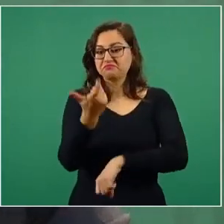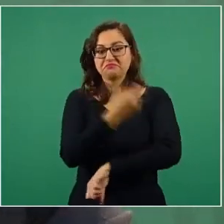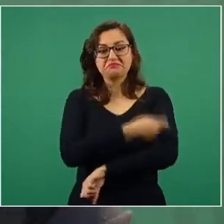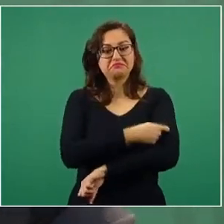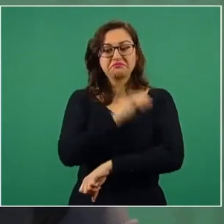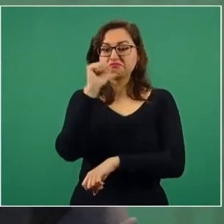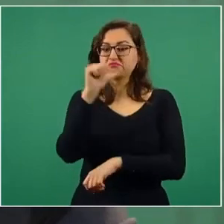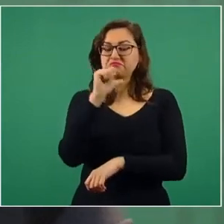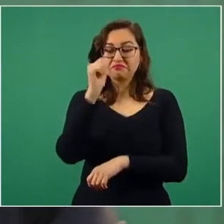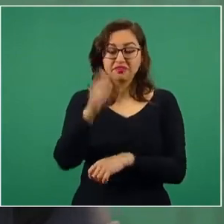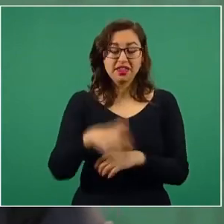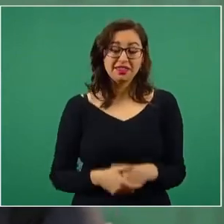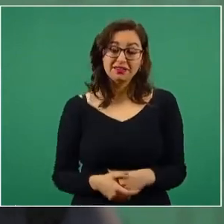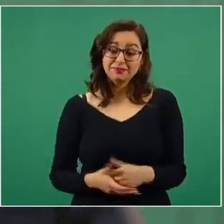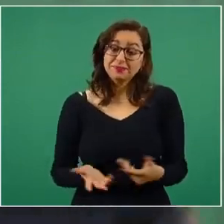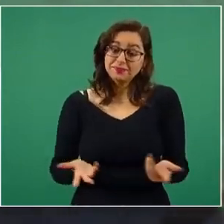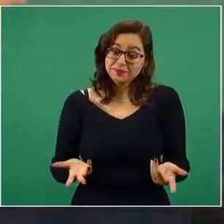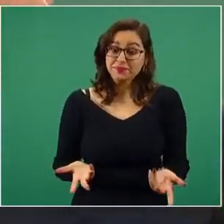Eso